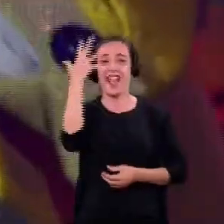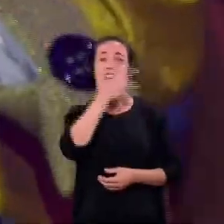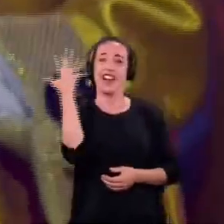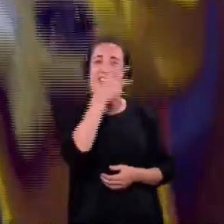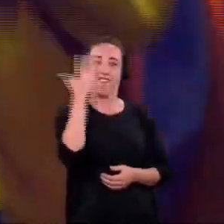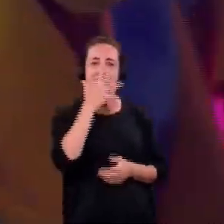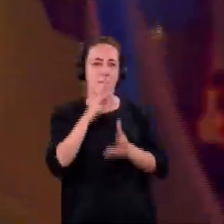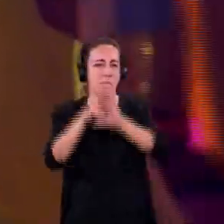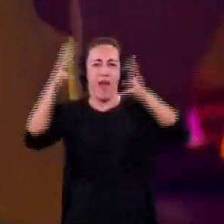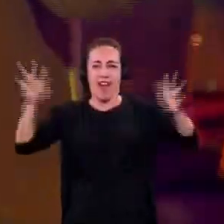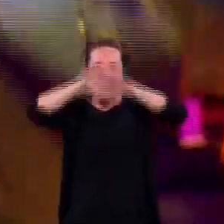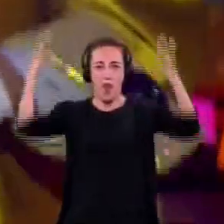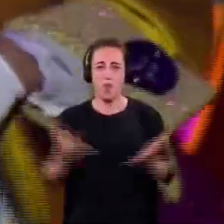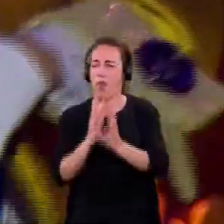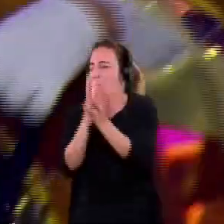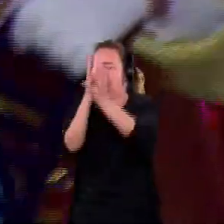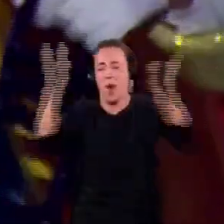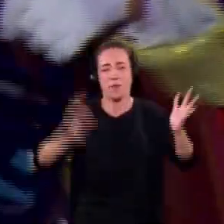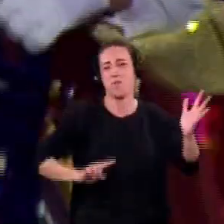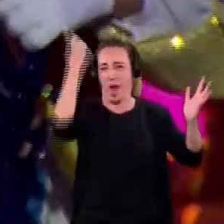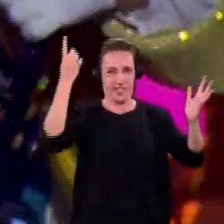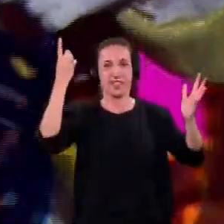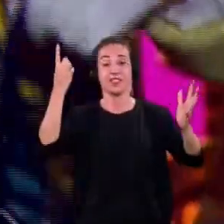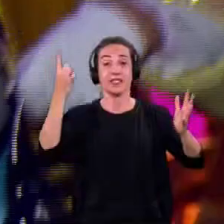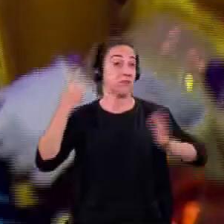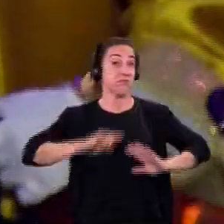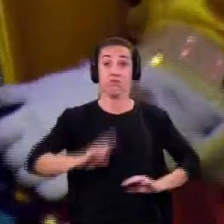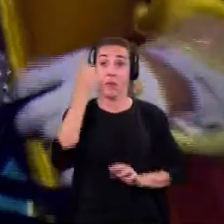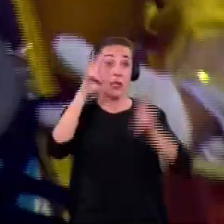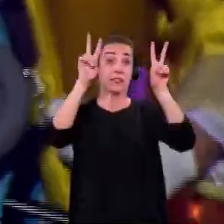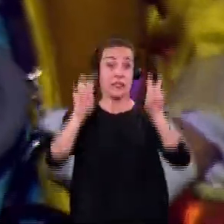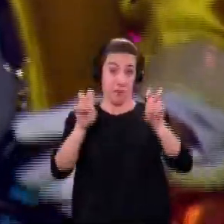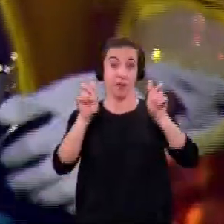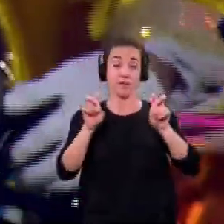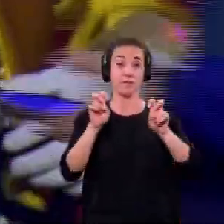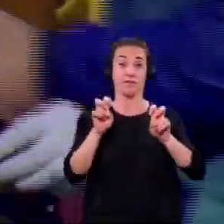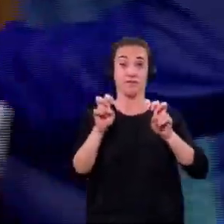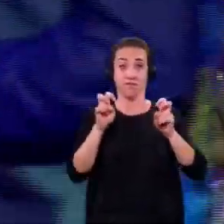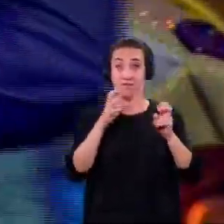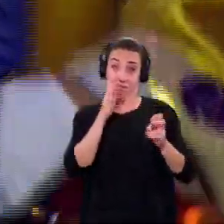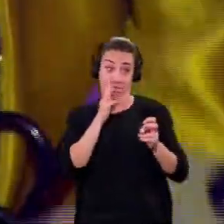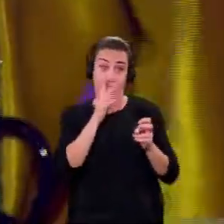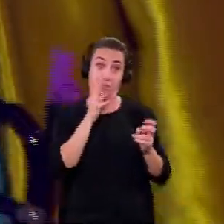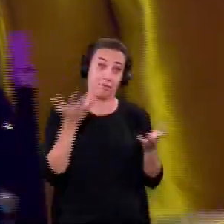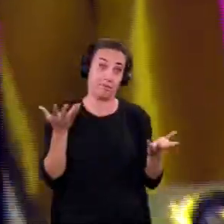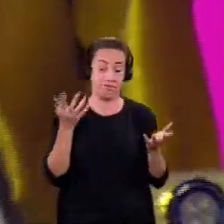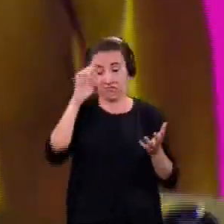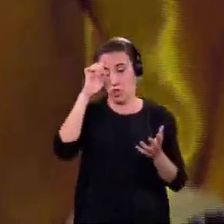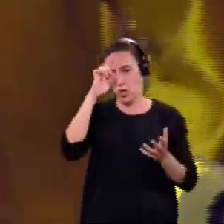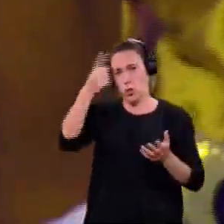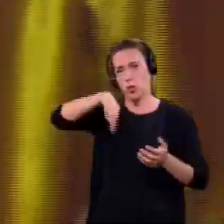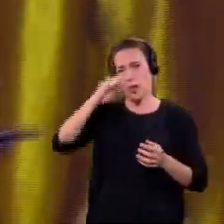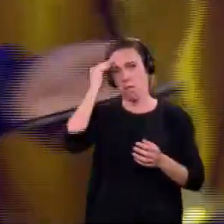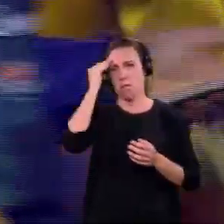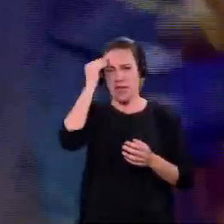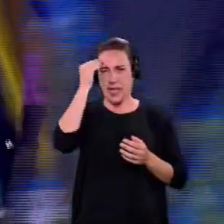carnaval más grande del mundo. Nada, vamos con nuestro primer tema y no sé, ¿no han pensado